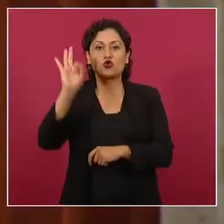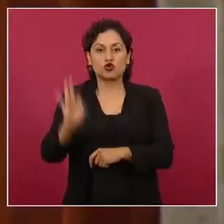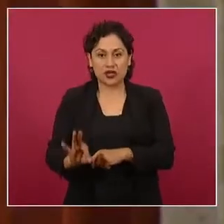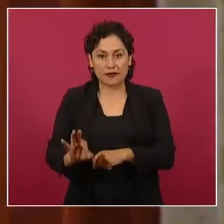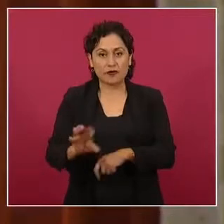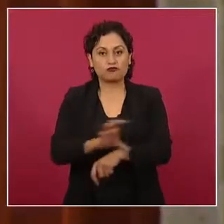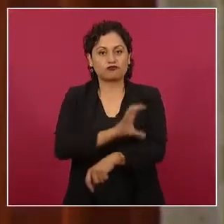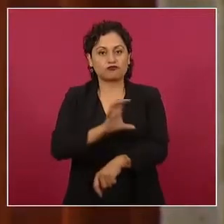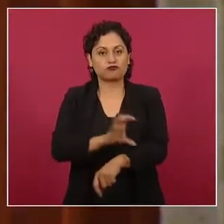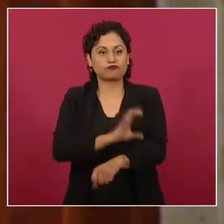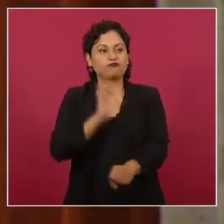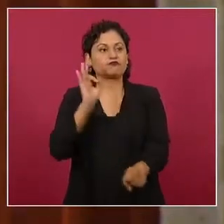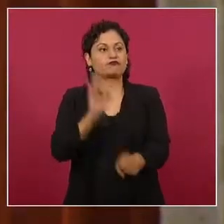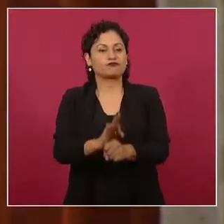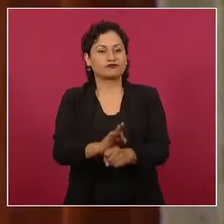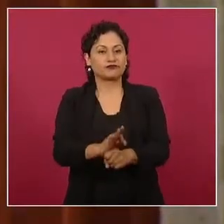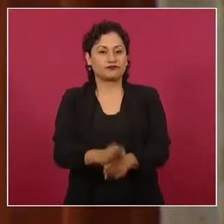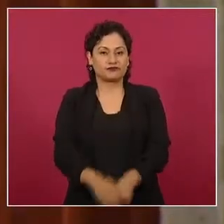capacidad.